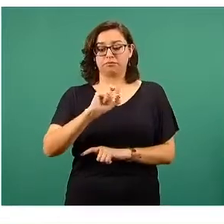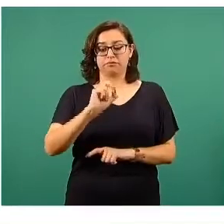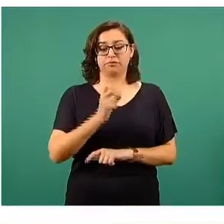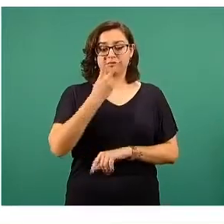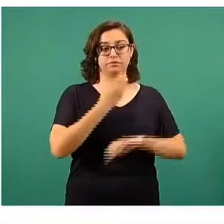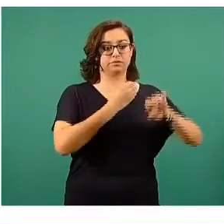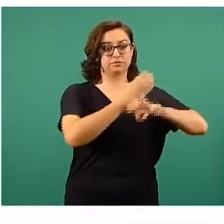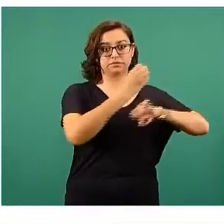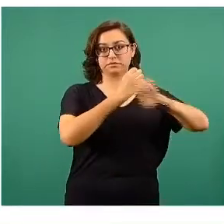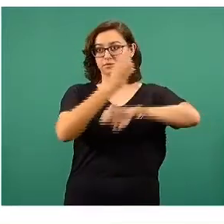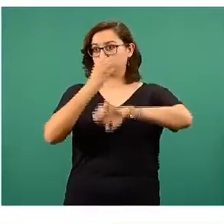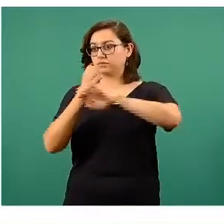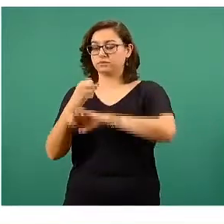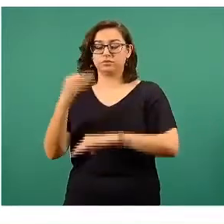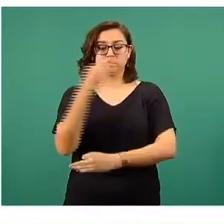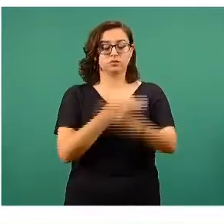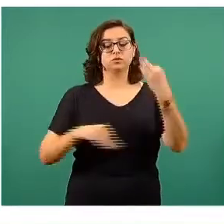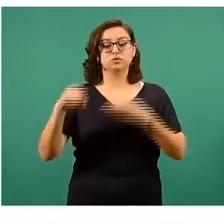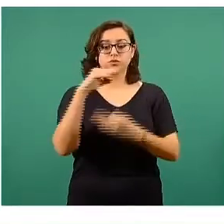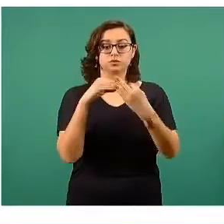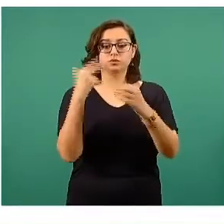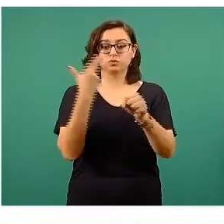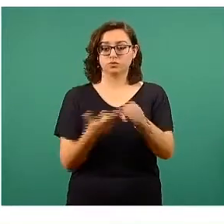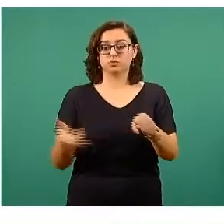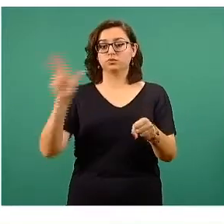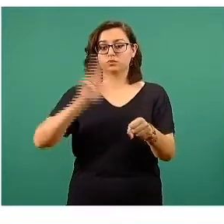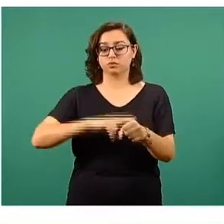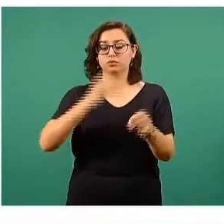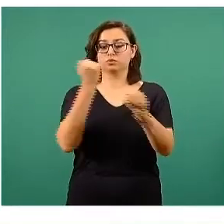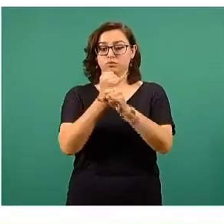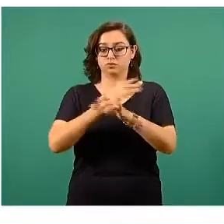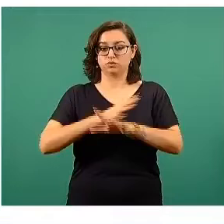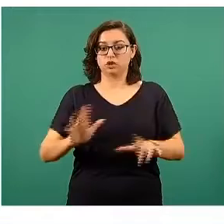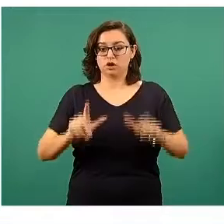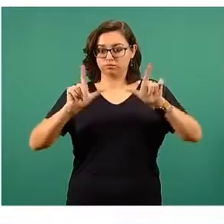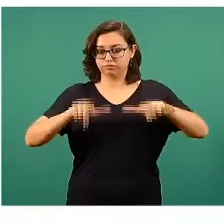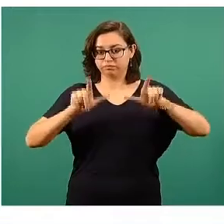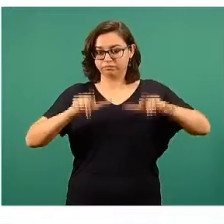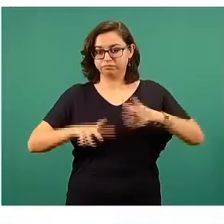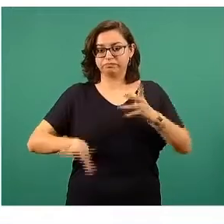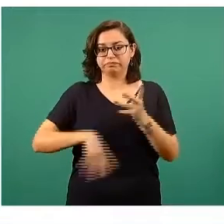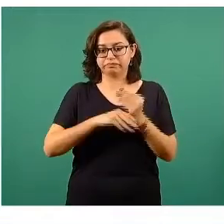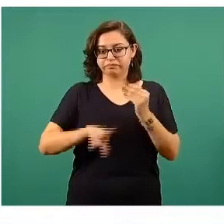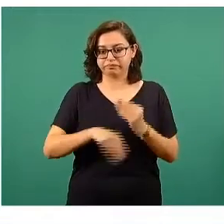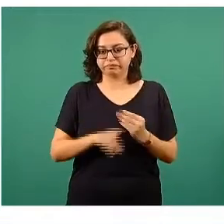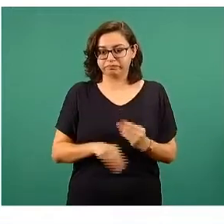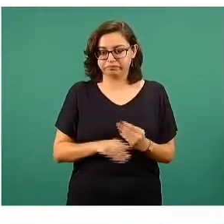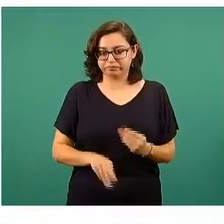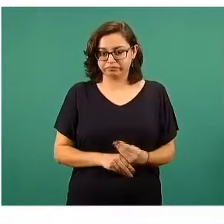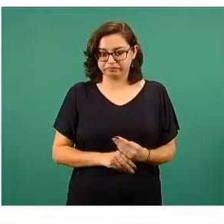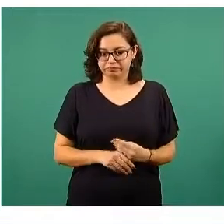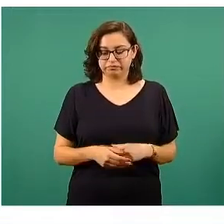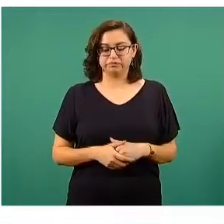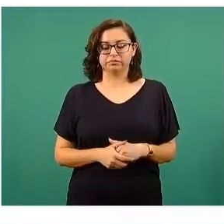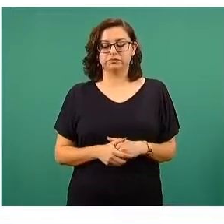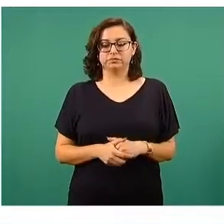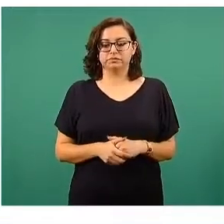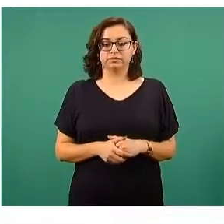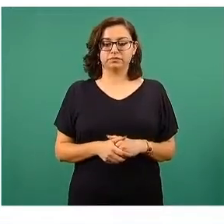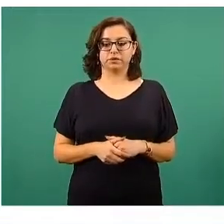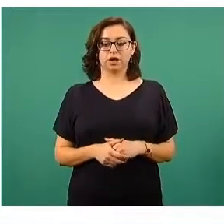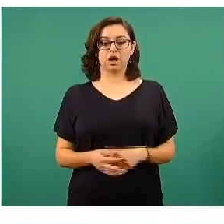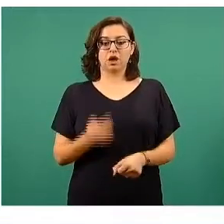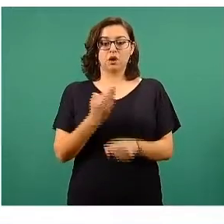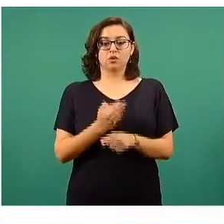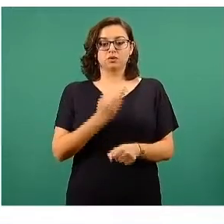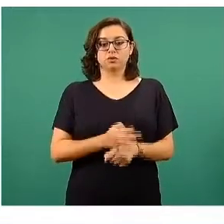y todas las unidades de atención médica pues tienen las capacidades para poder llevar a cabo esta notificación. Y aquí lo que vemos en